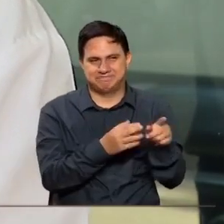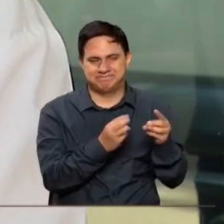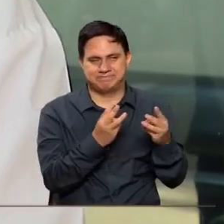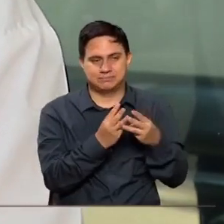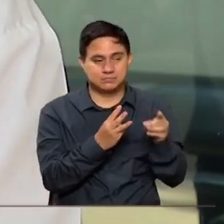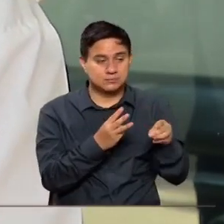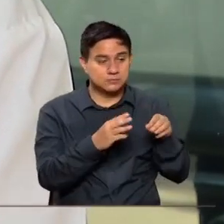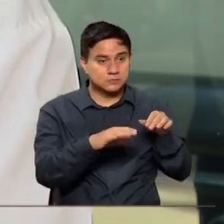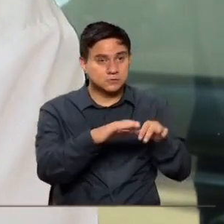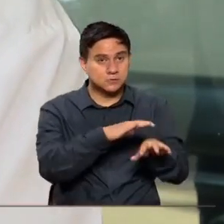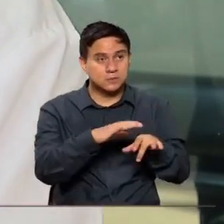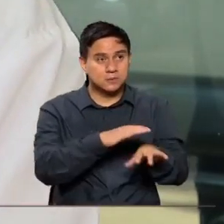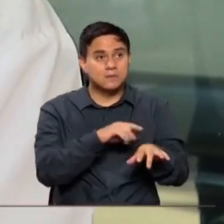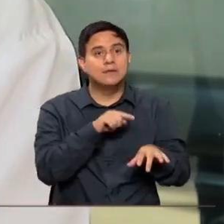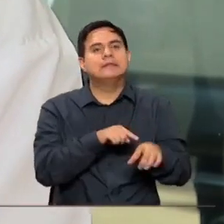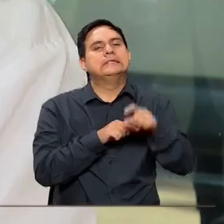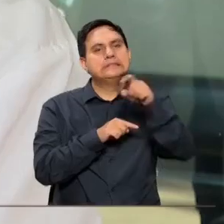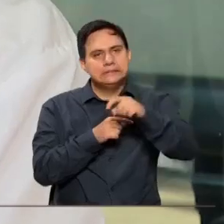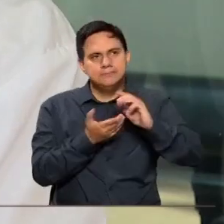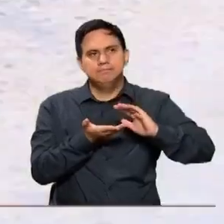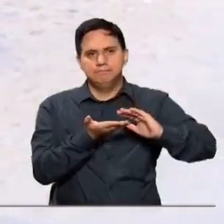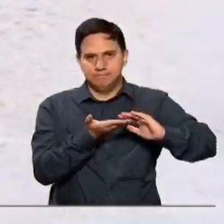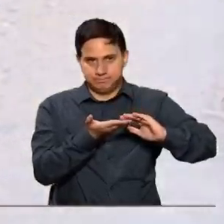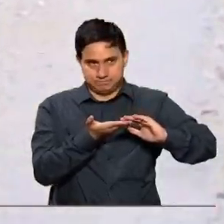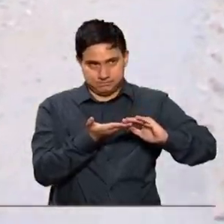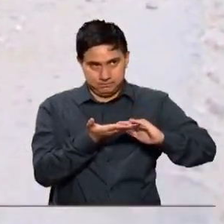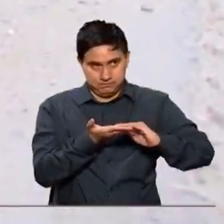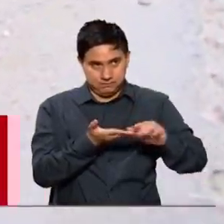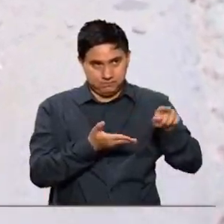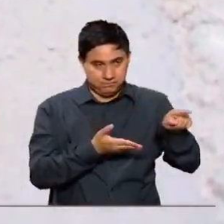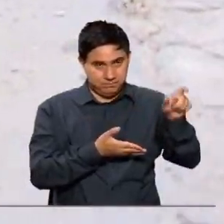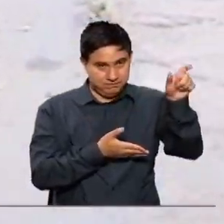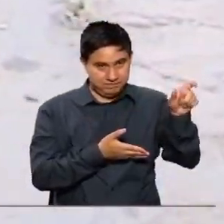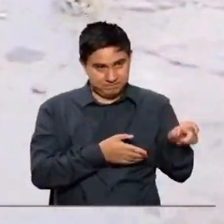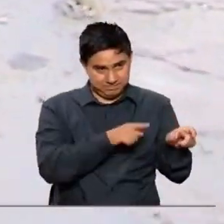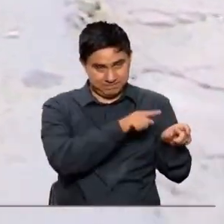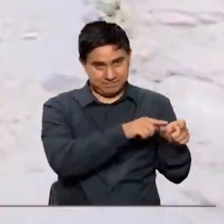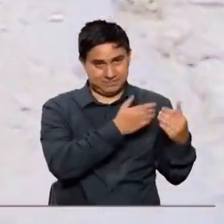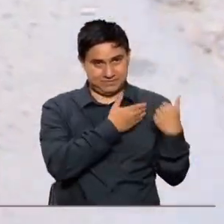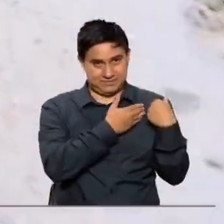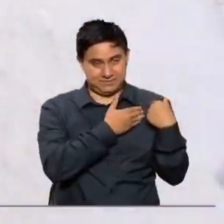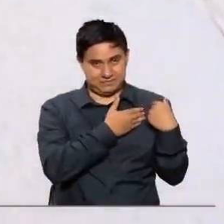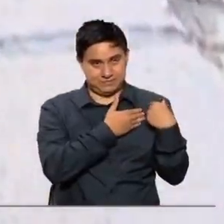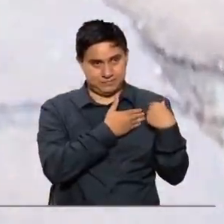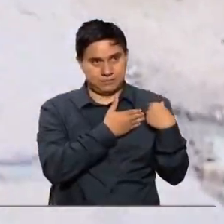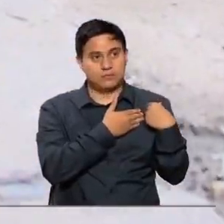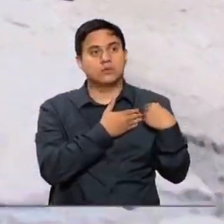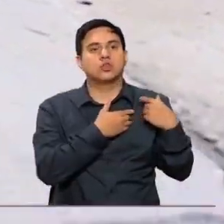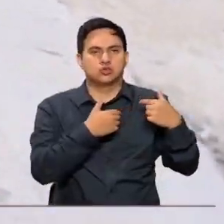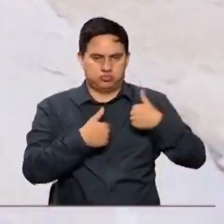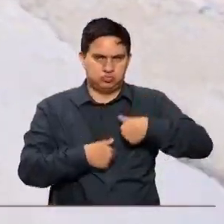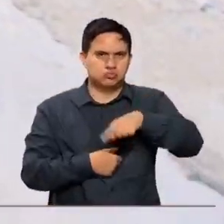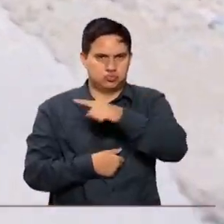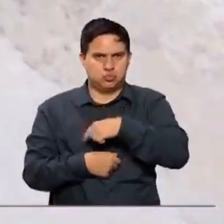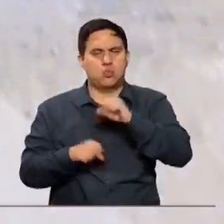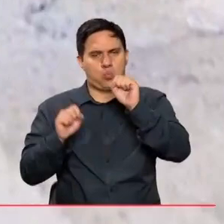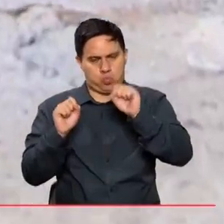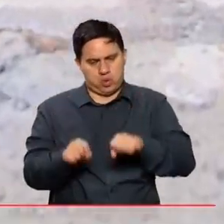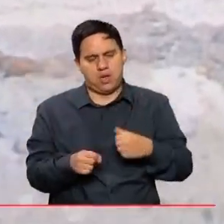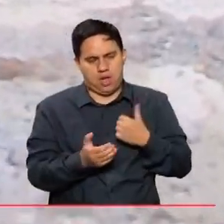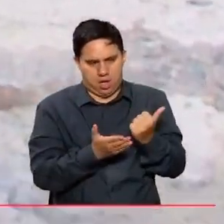cual de entrar a reparar al usuario por ser propietario o dueño de esta acometida. Sin embargo, nosotros le prestamos la asesoría